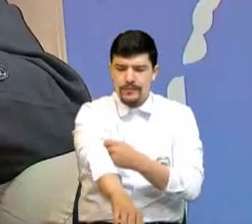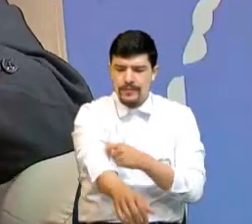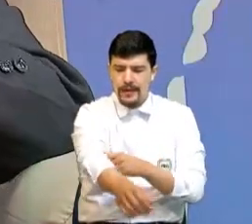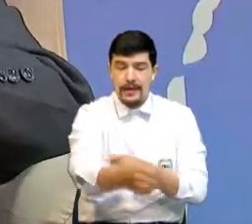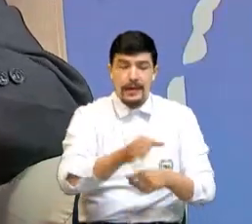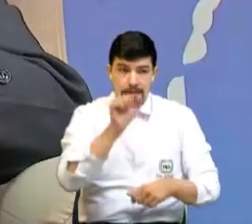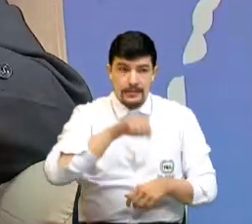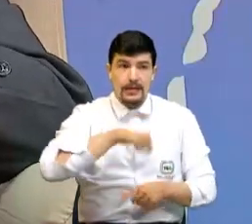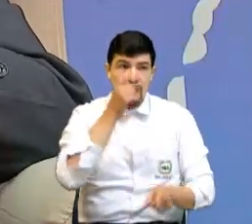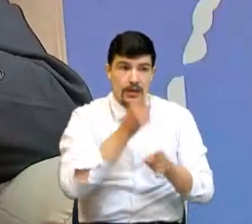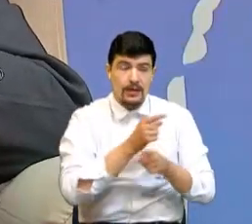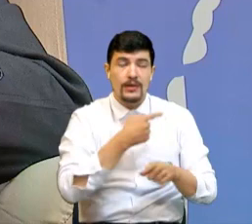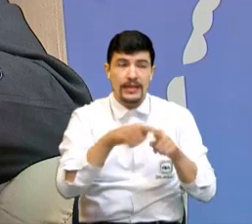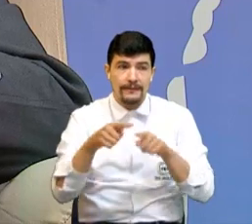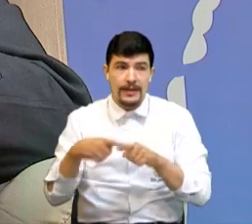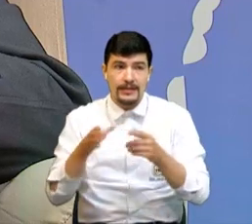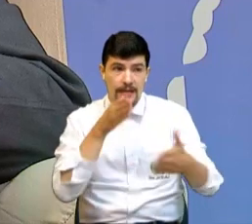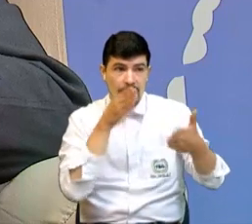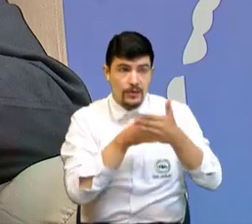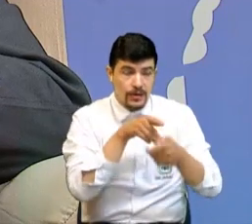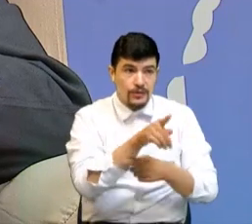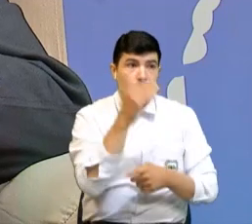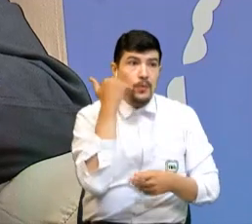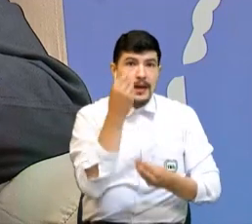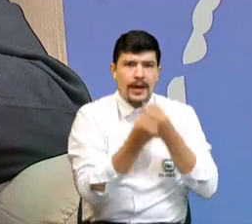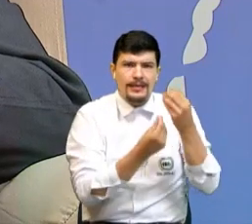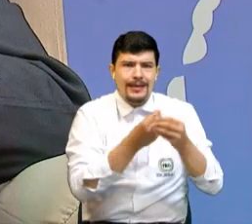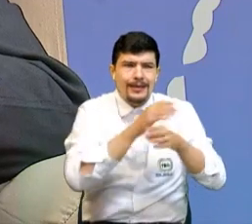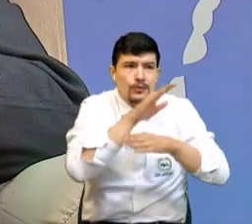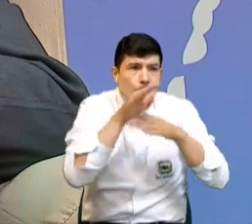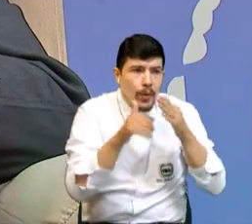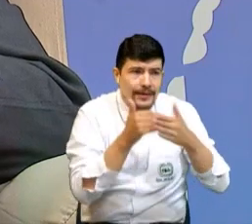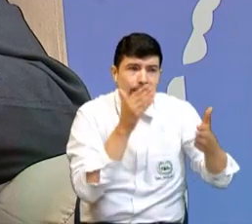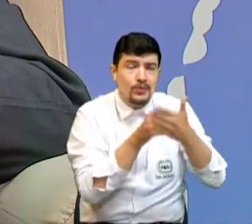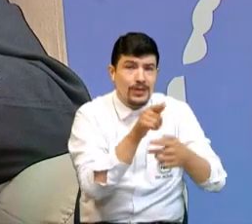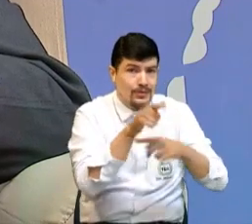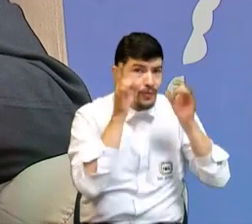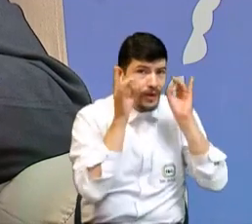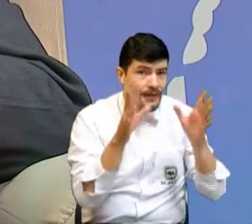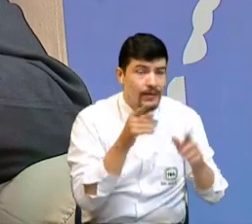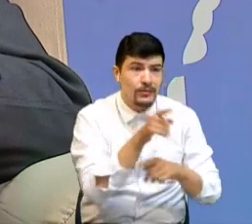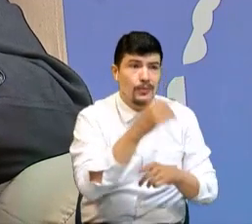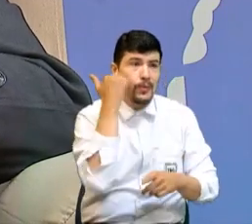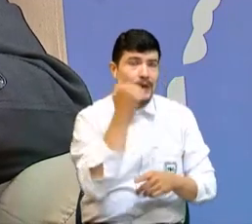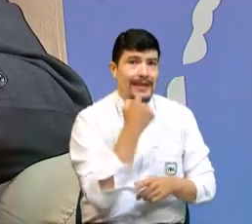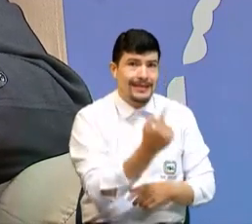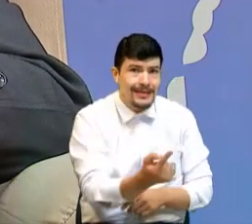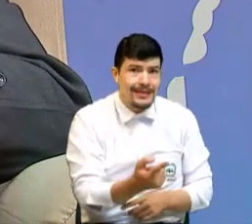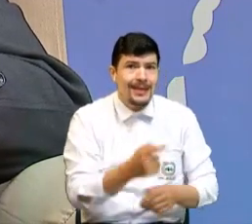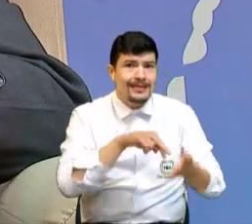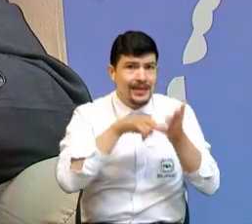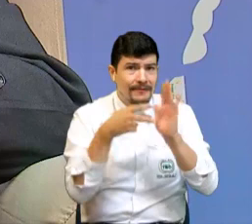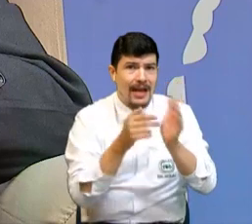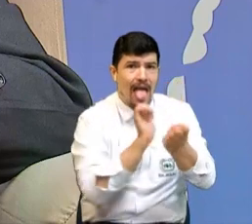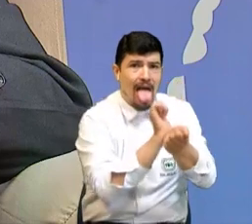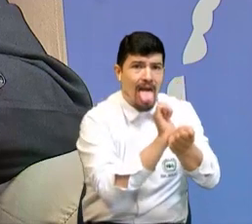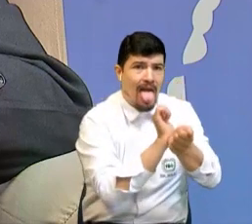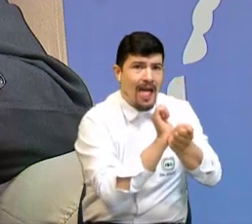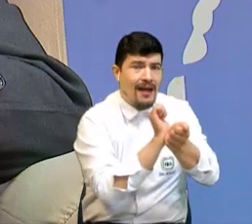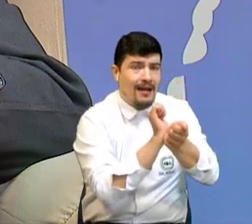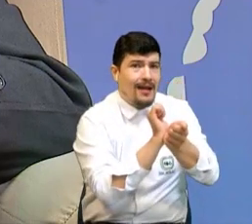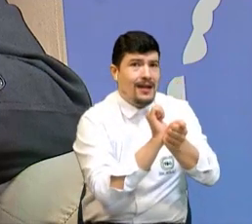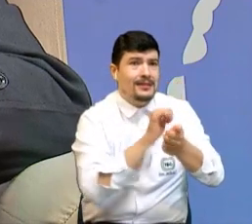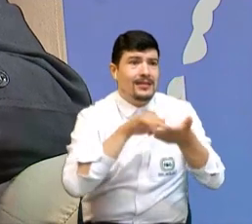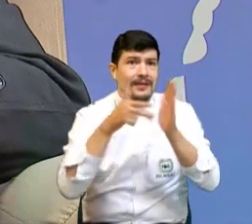televidente hace y todas de suma gravedad. Ella refiere un tema de esclavismo sexual, un tema de trata